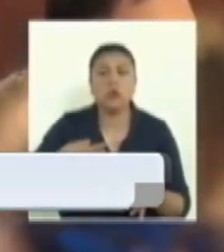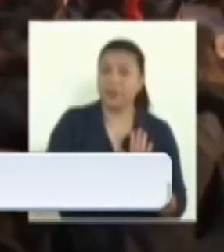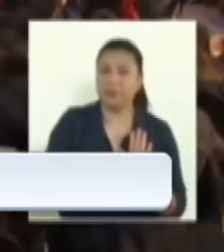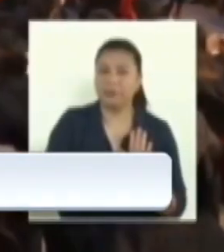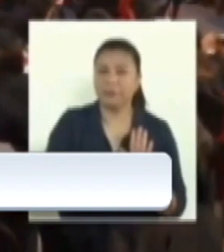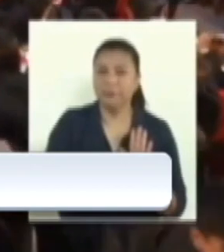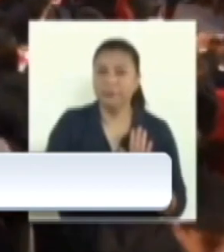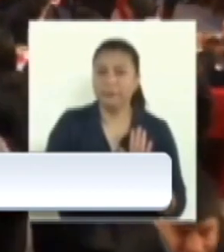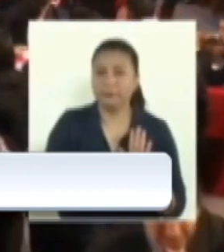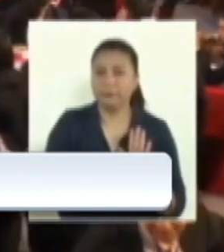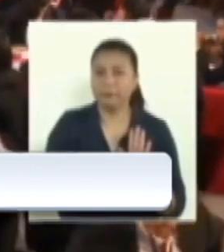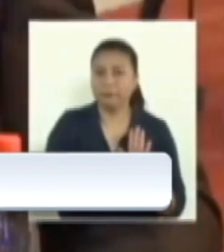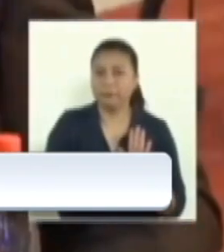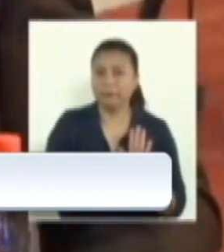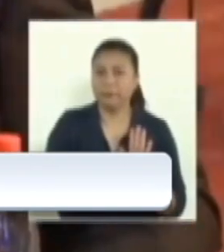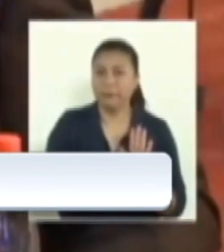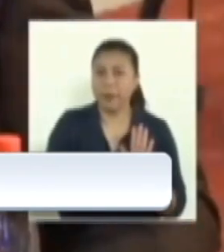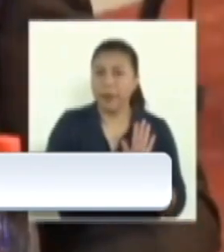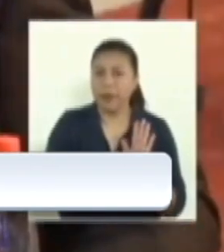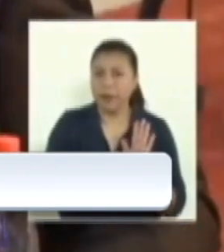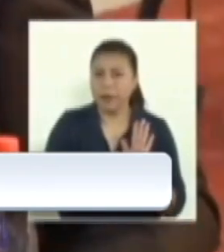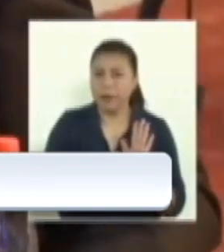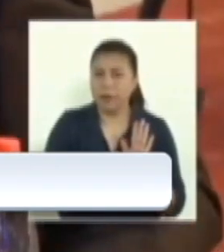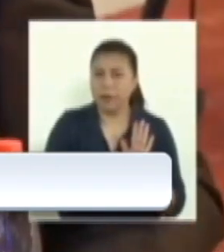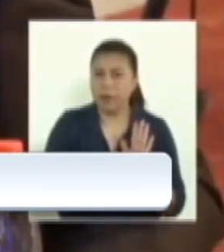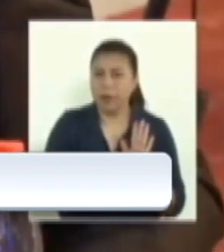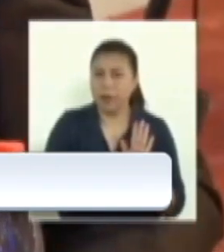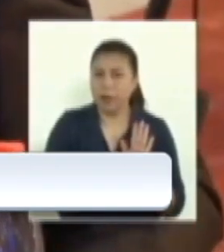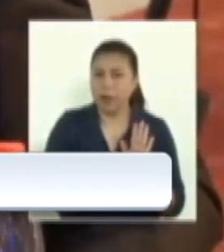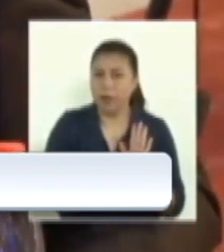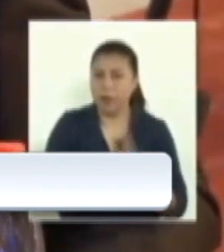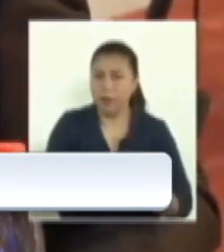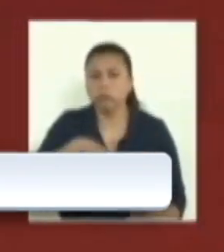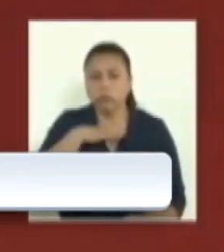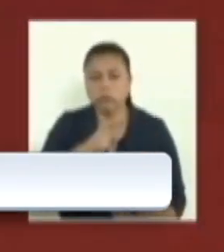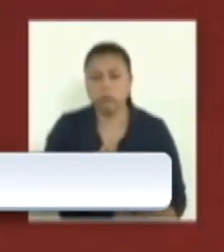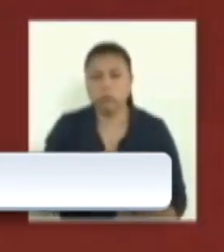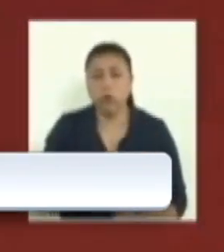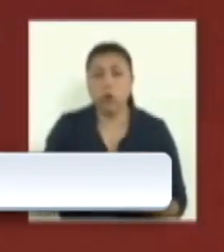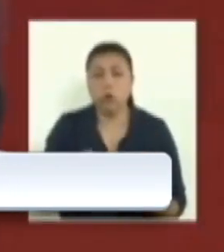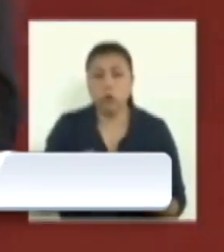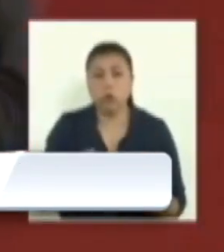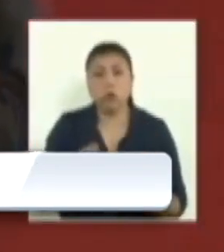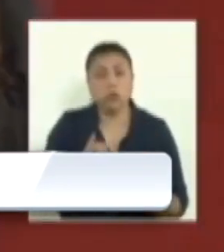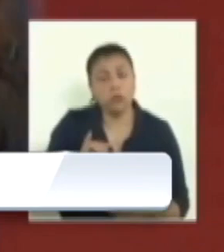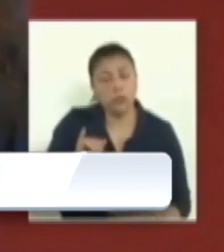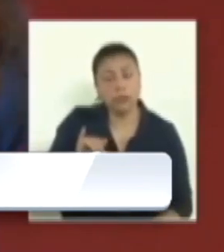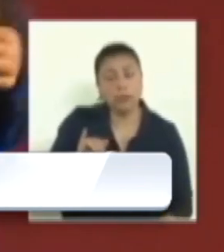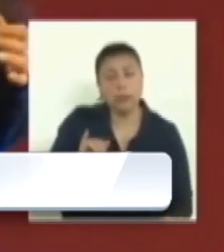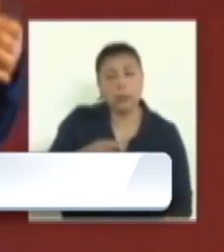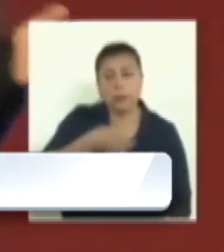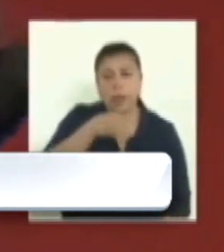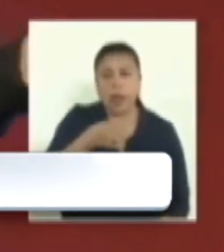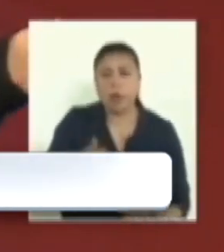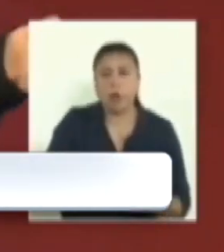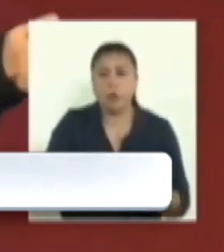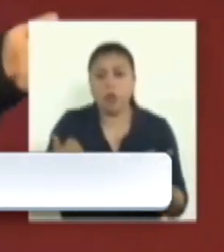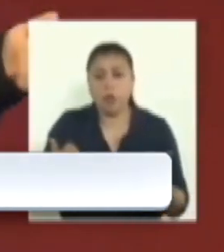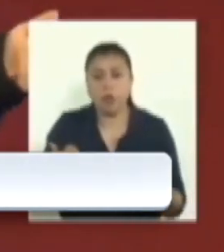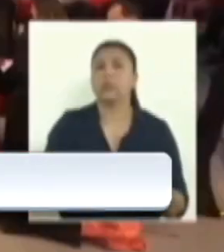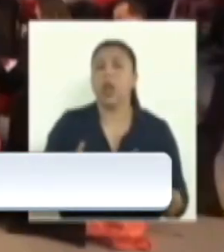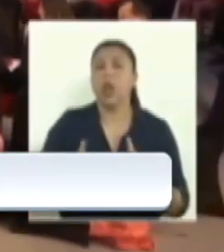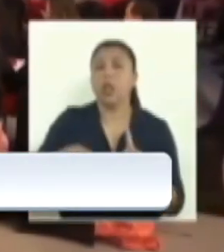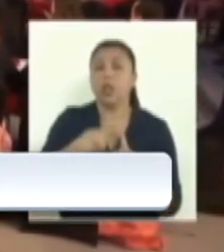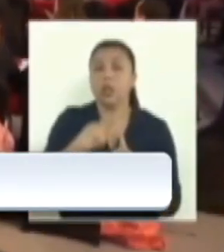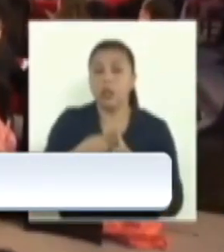exponer ante los otros 15 equipos participantes, el jurado y los parlamentarios que estuvieron presentes. En